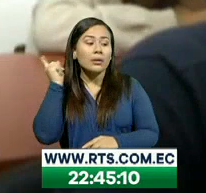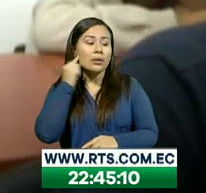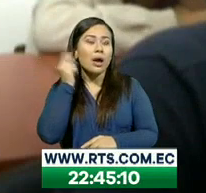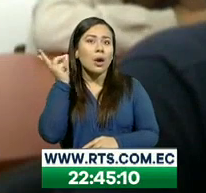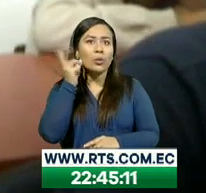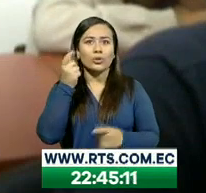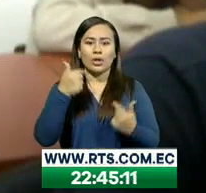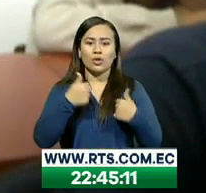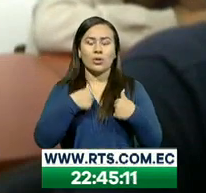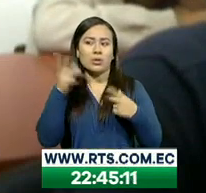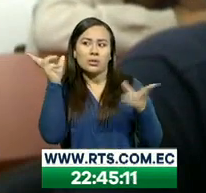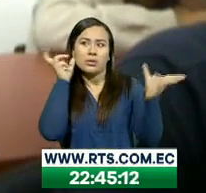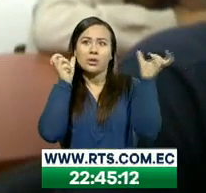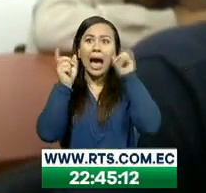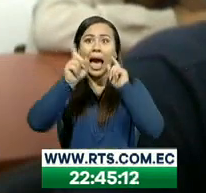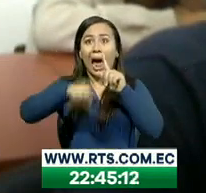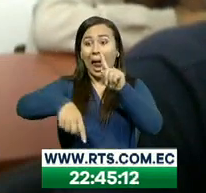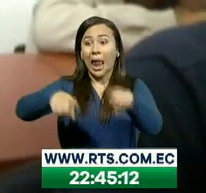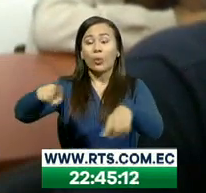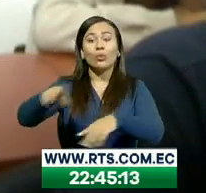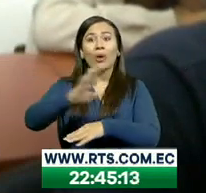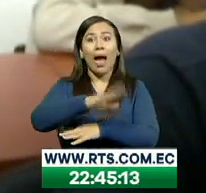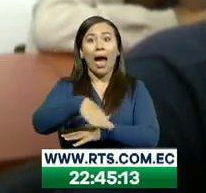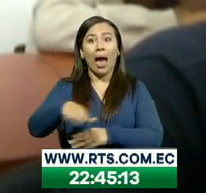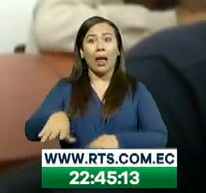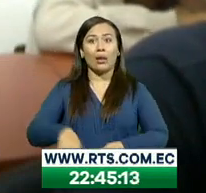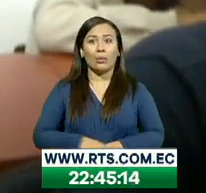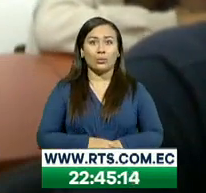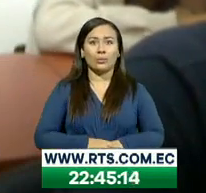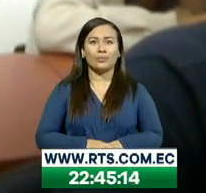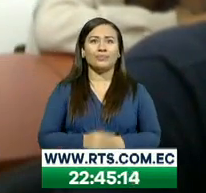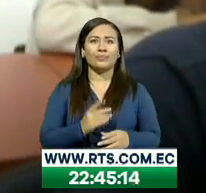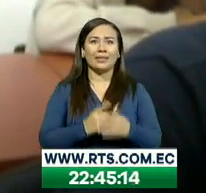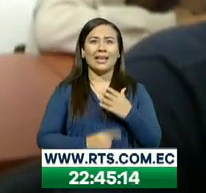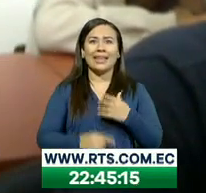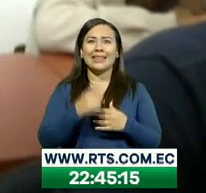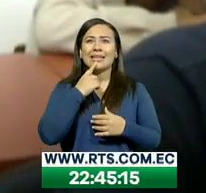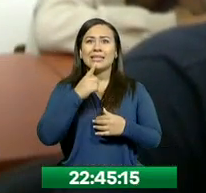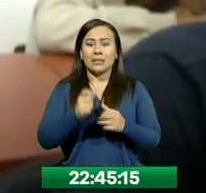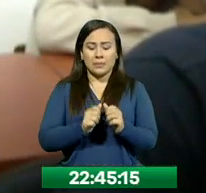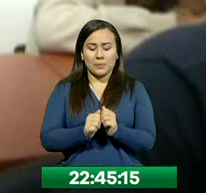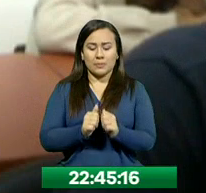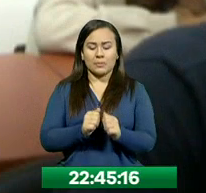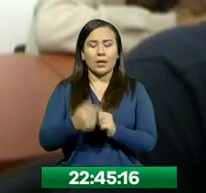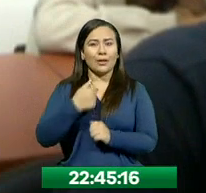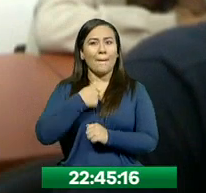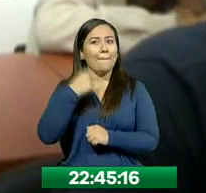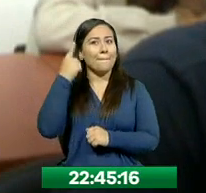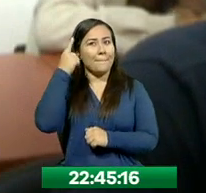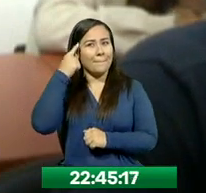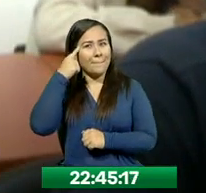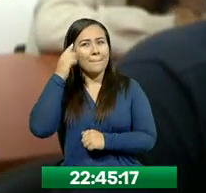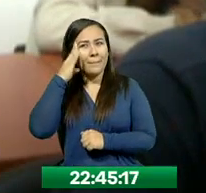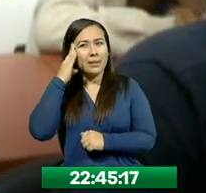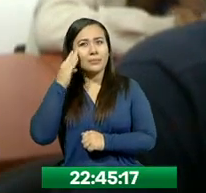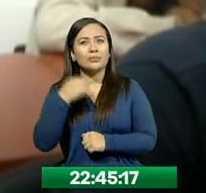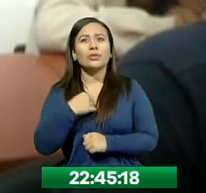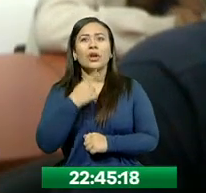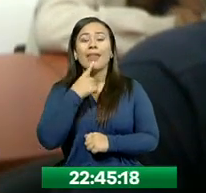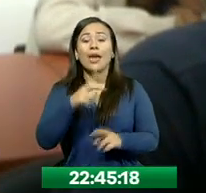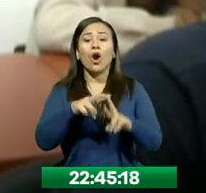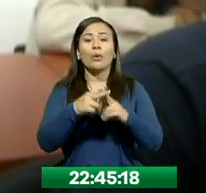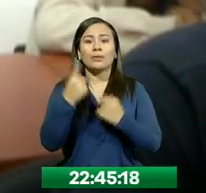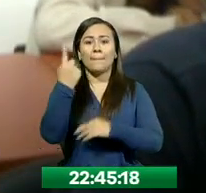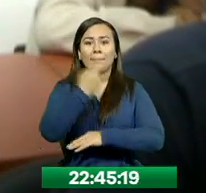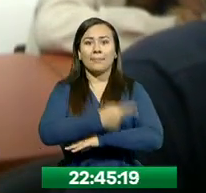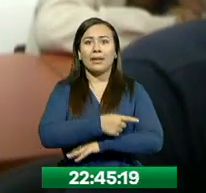acá hay muchos estudiantes, o hay algunos estudiantes, que de repente están usando el celular y piensan que yo no lo sé. Yo lo que les dije desde el primer